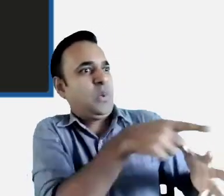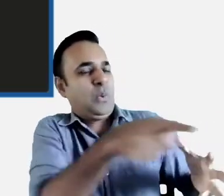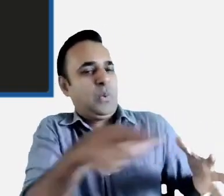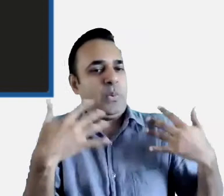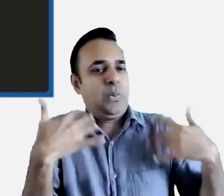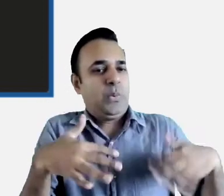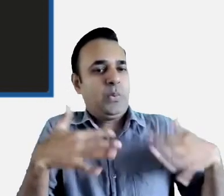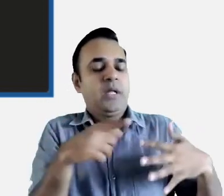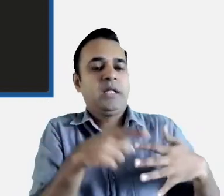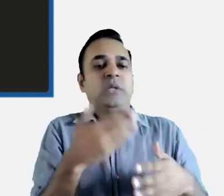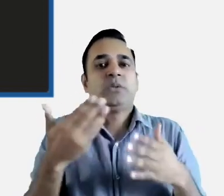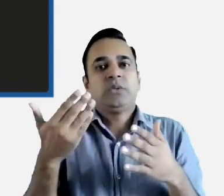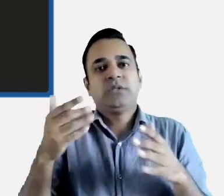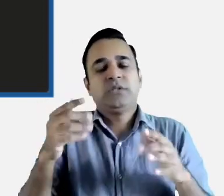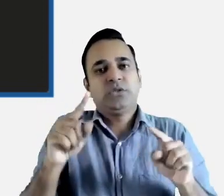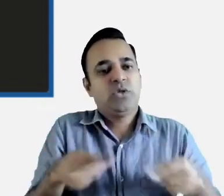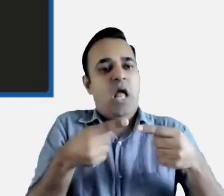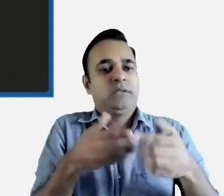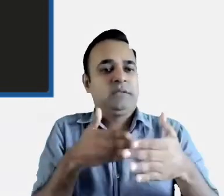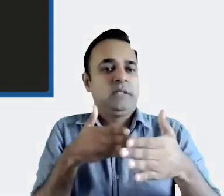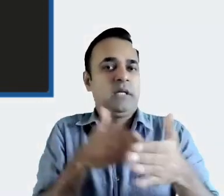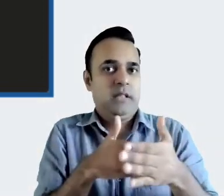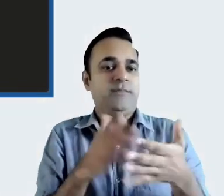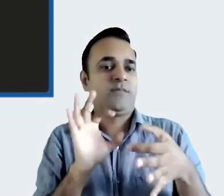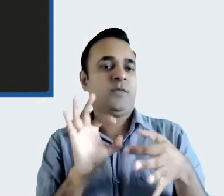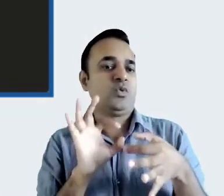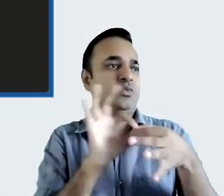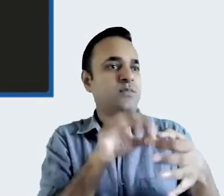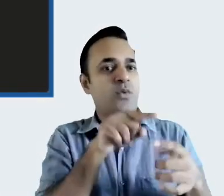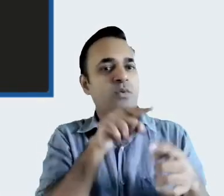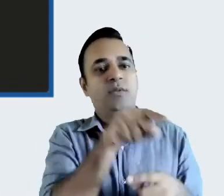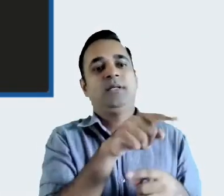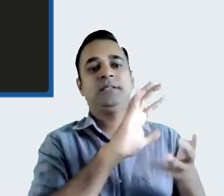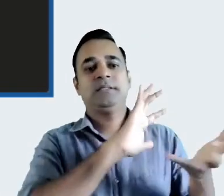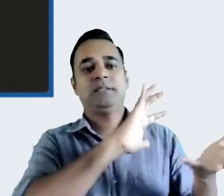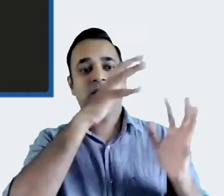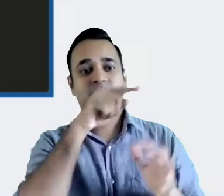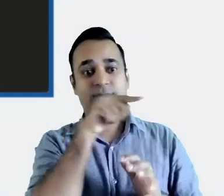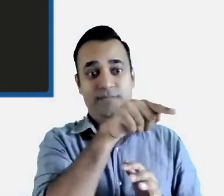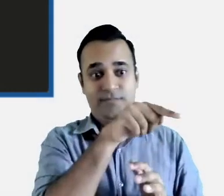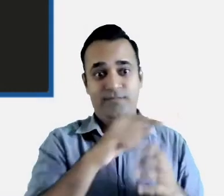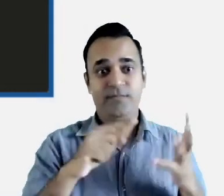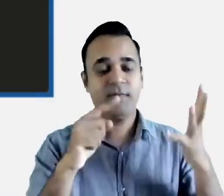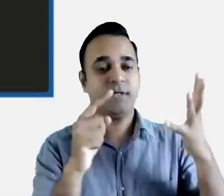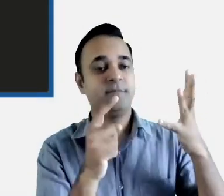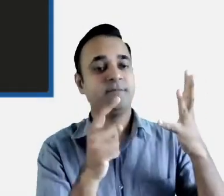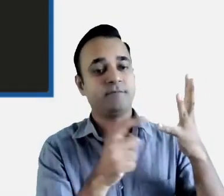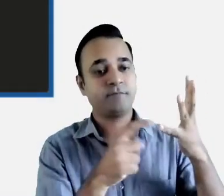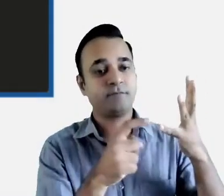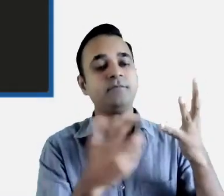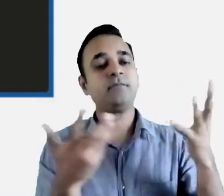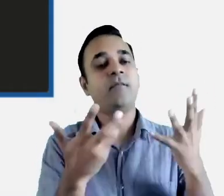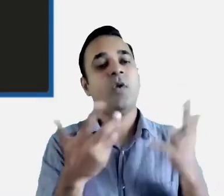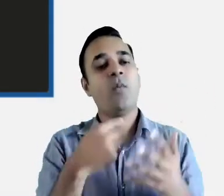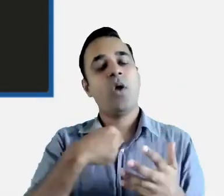que nosotros llamamos las soluciones multiactor, considerando que los nuevos proyectos requieren